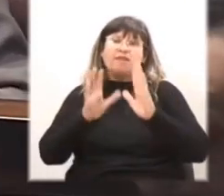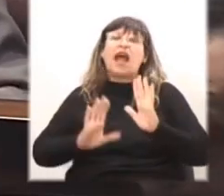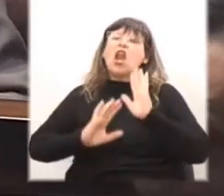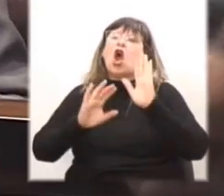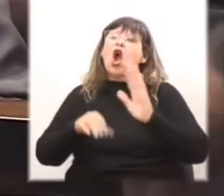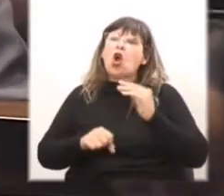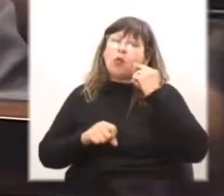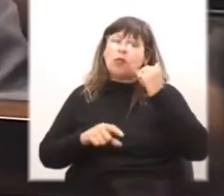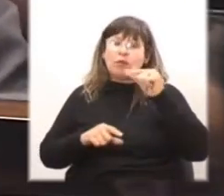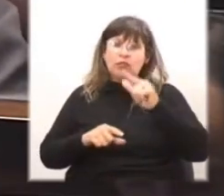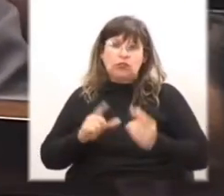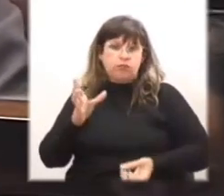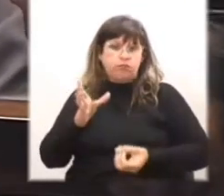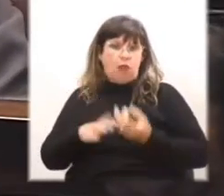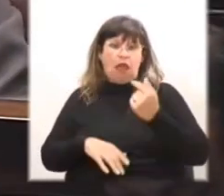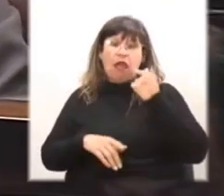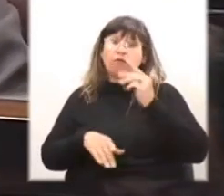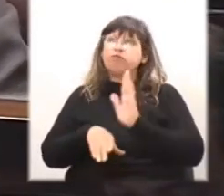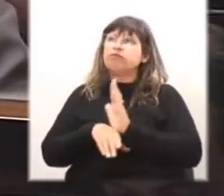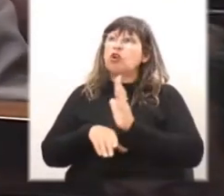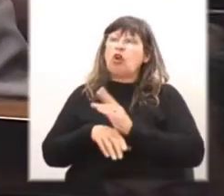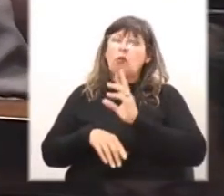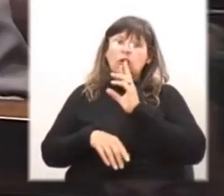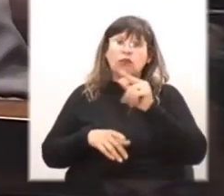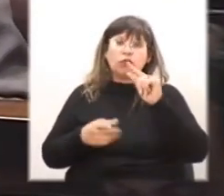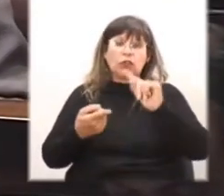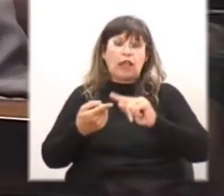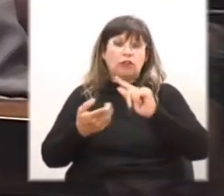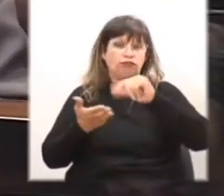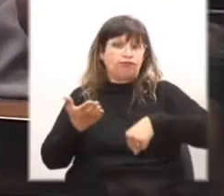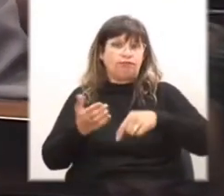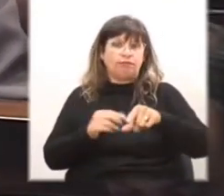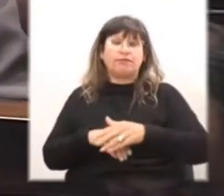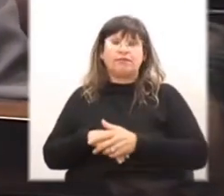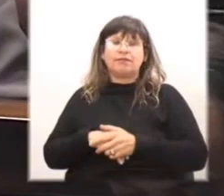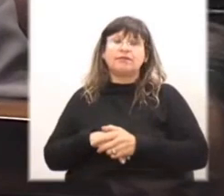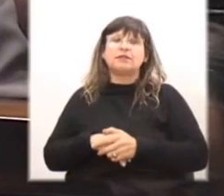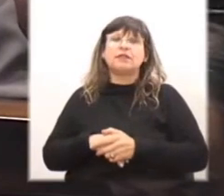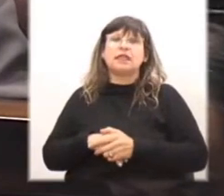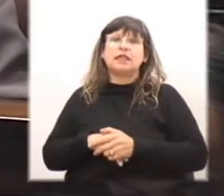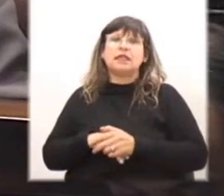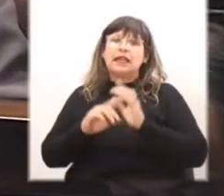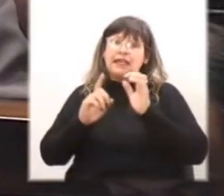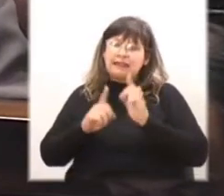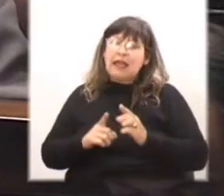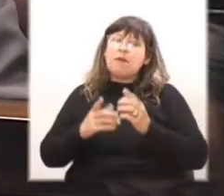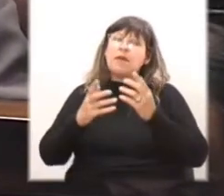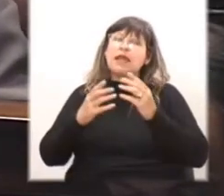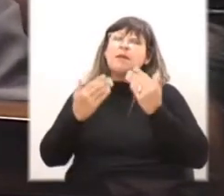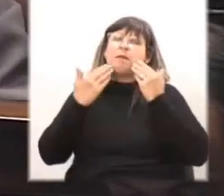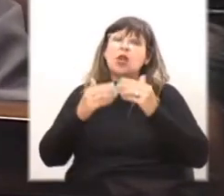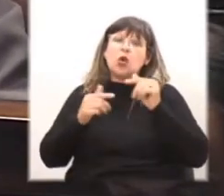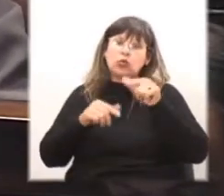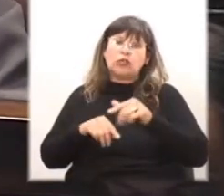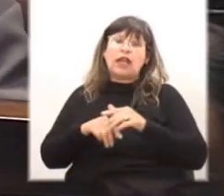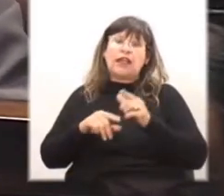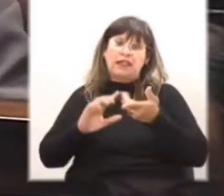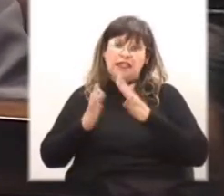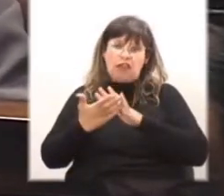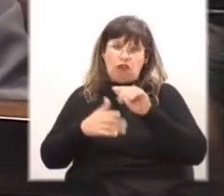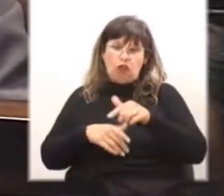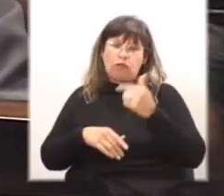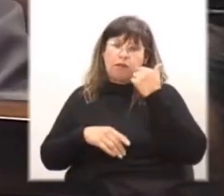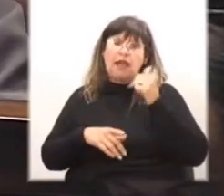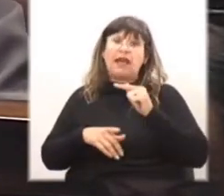compromisos surgidos como resultado de este comodato. Queremos también hacer otra pregunta en este sentido, porque en el